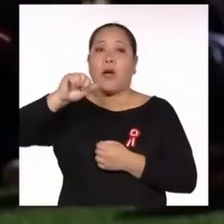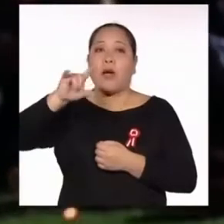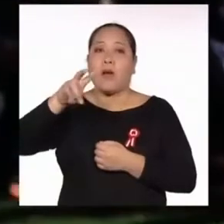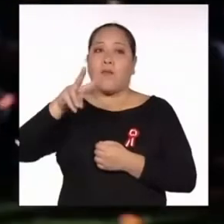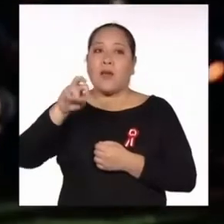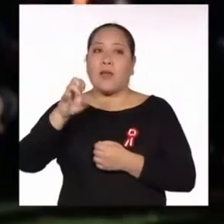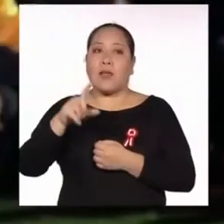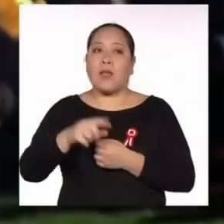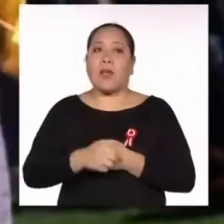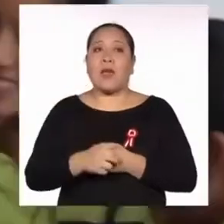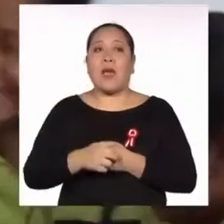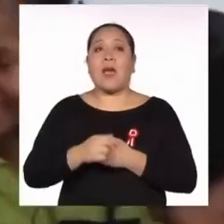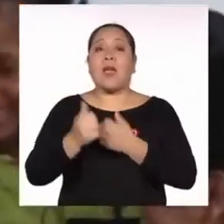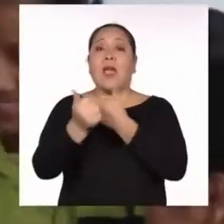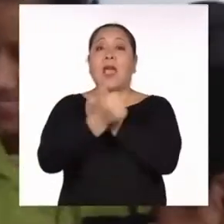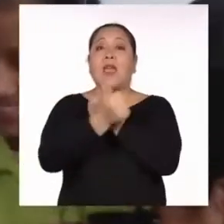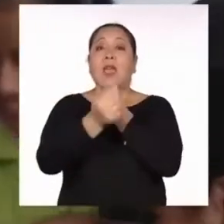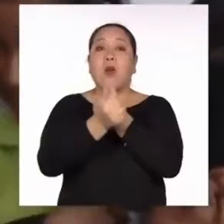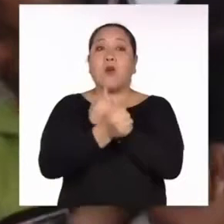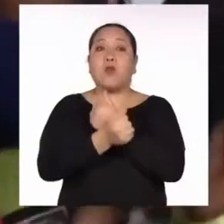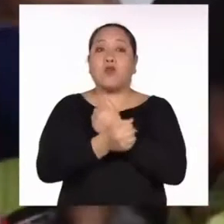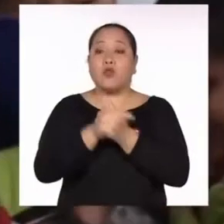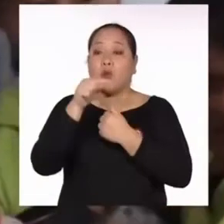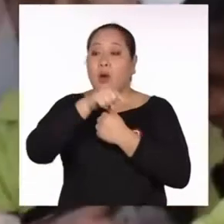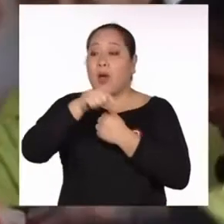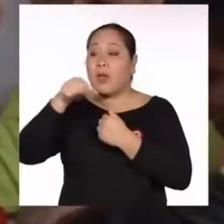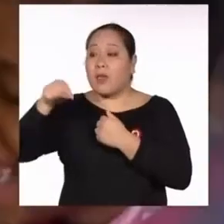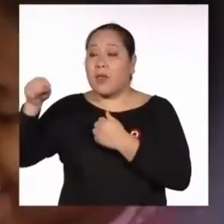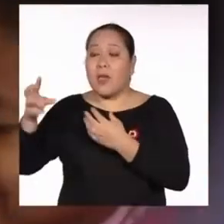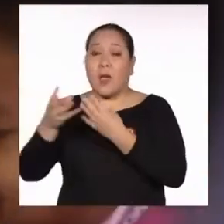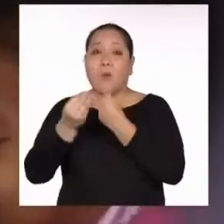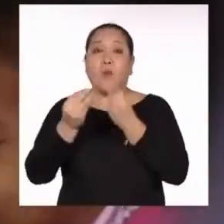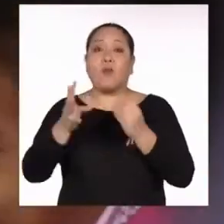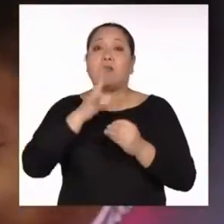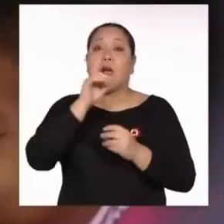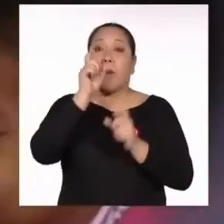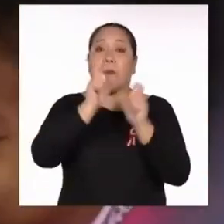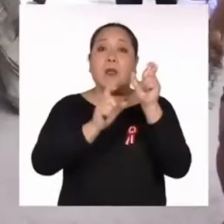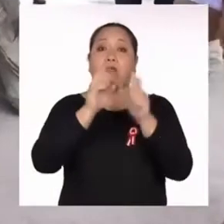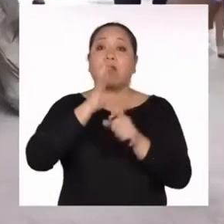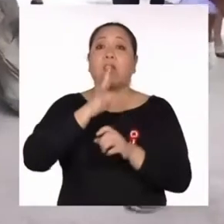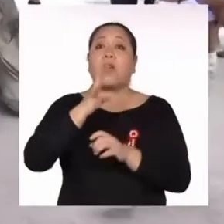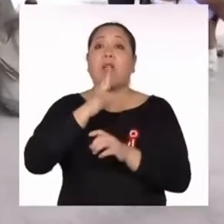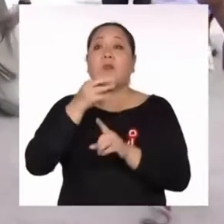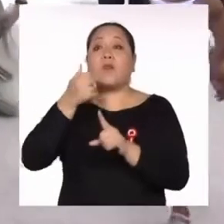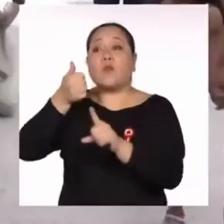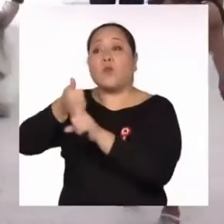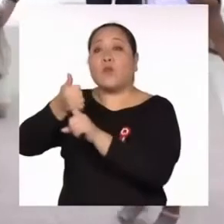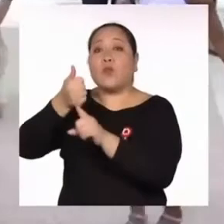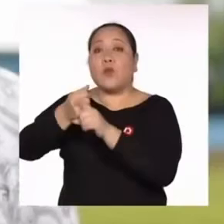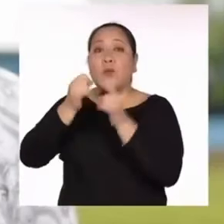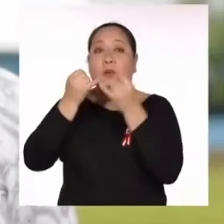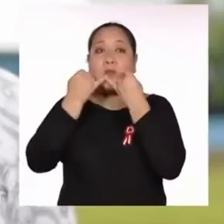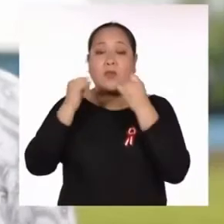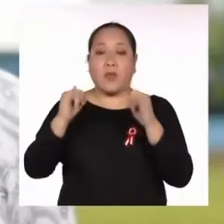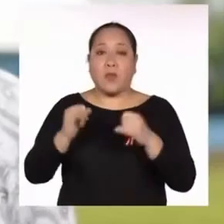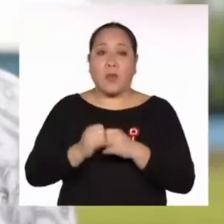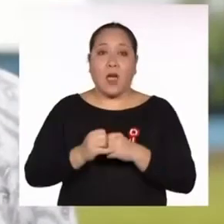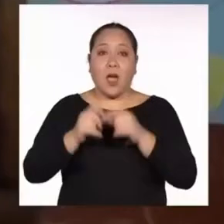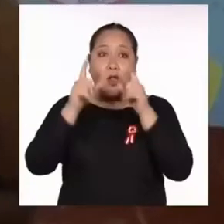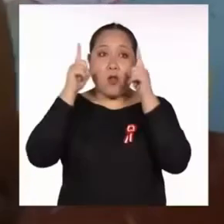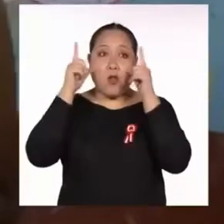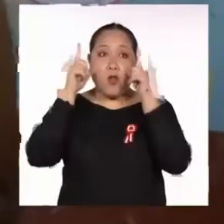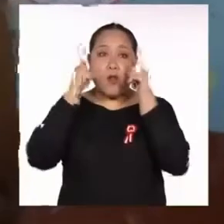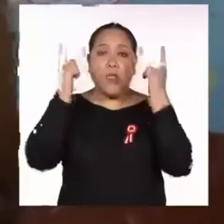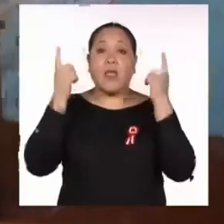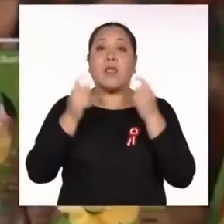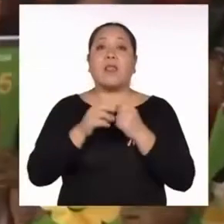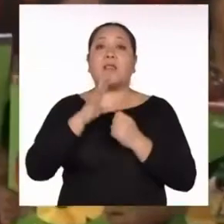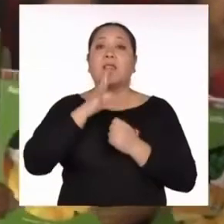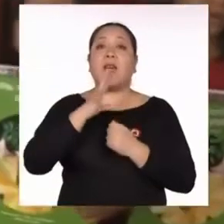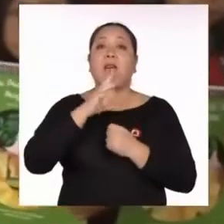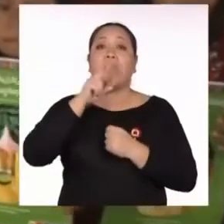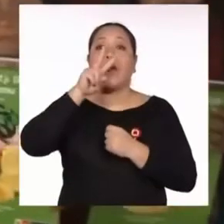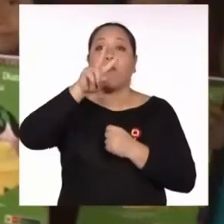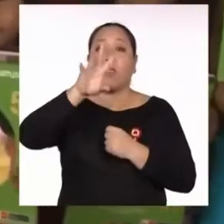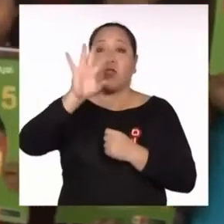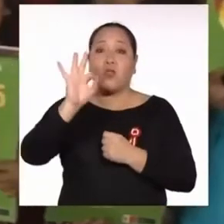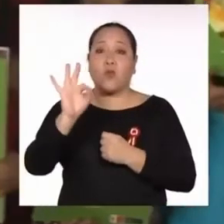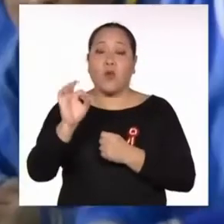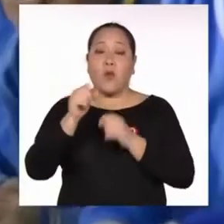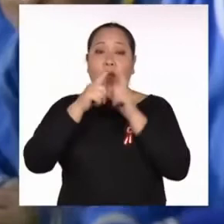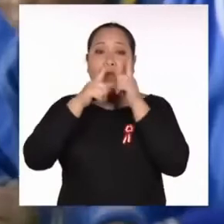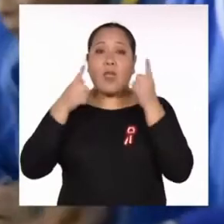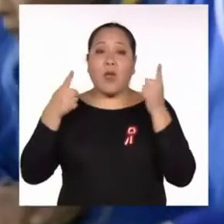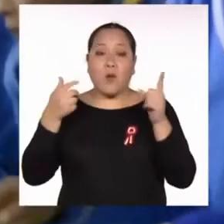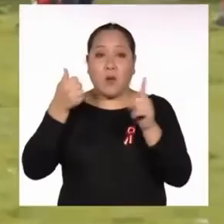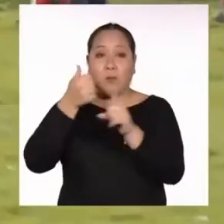con mayor cantidad de hablantes de lenguas originarias en norton se habla mente y no hay lenguas originarias